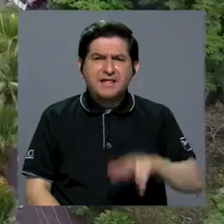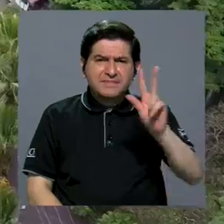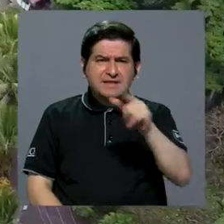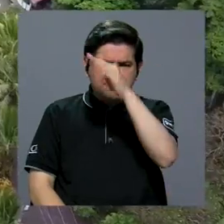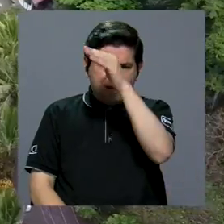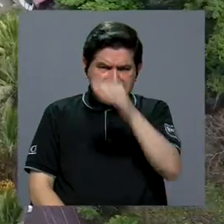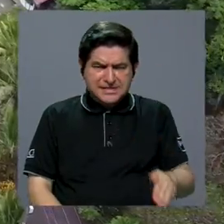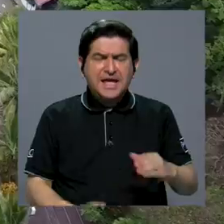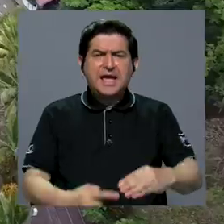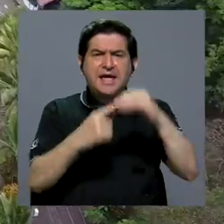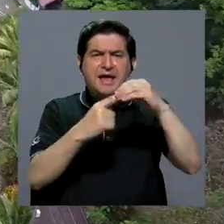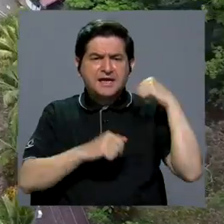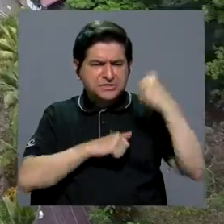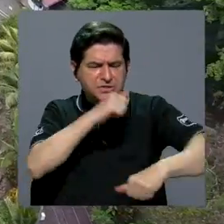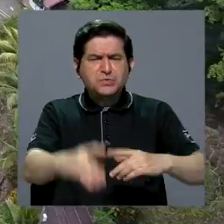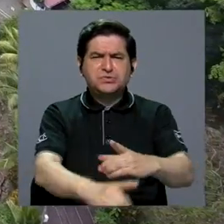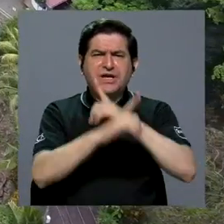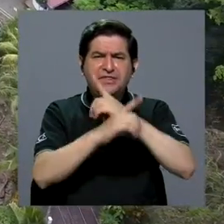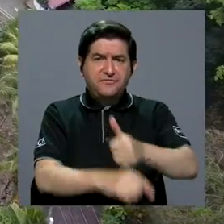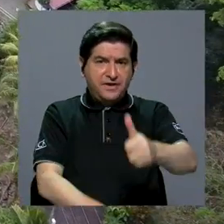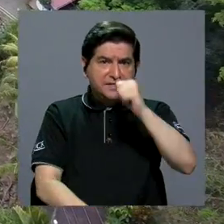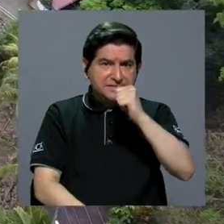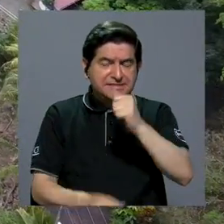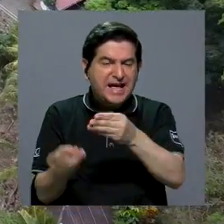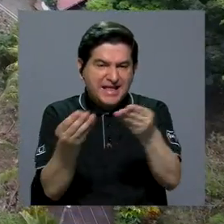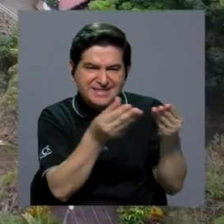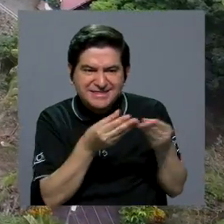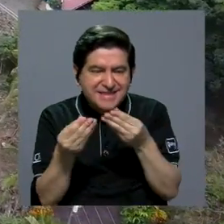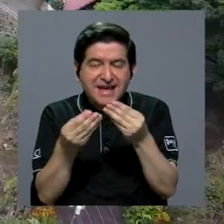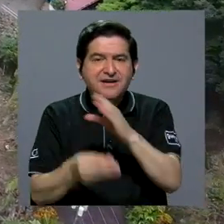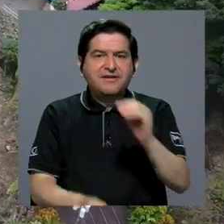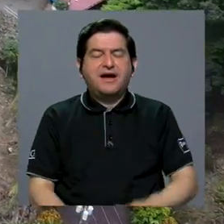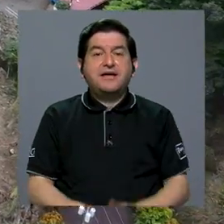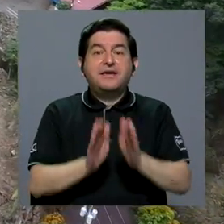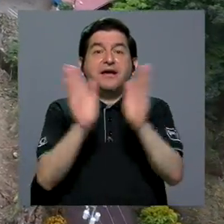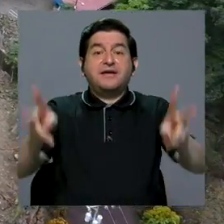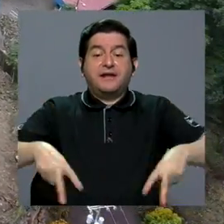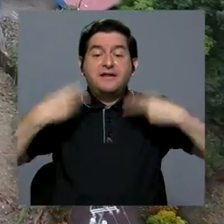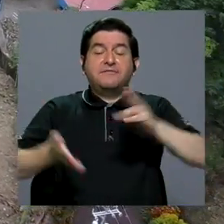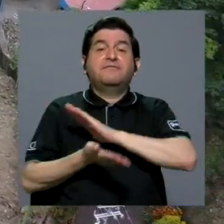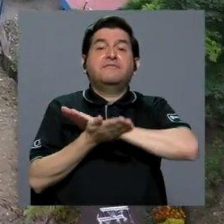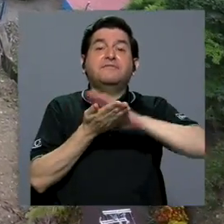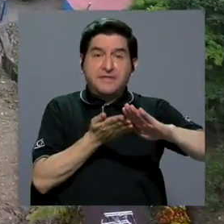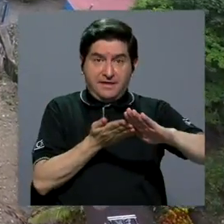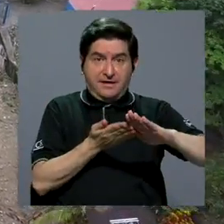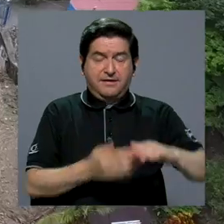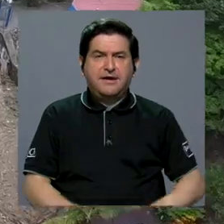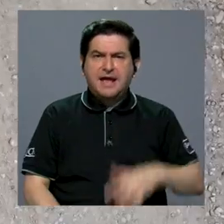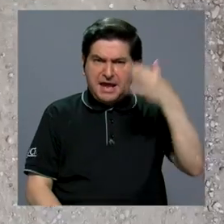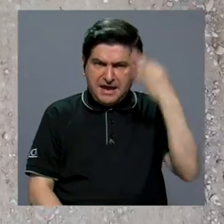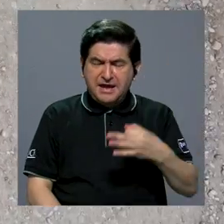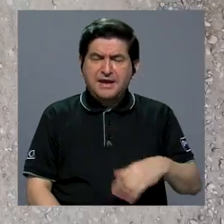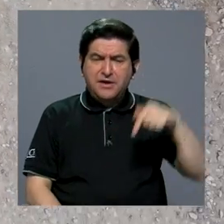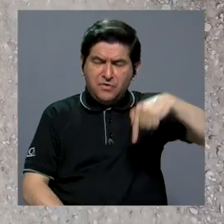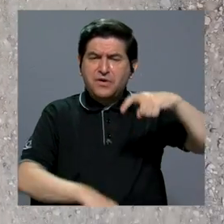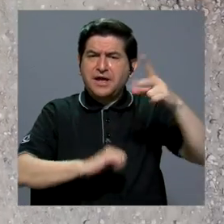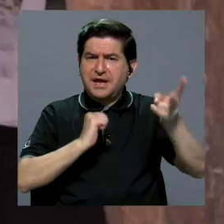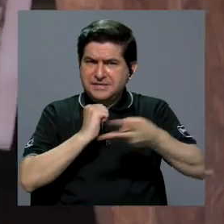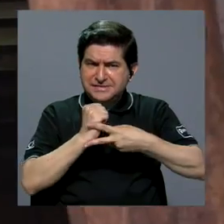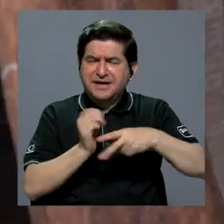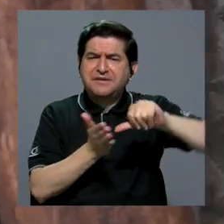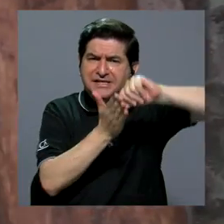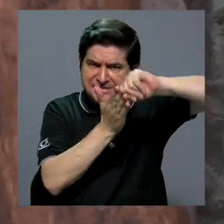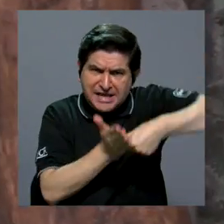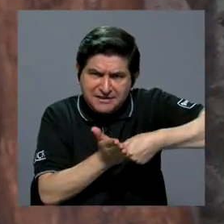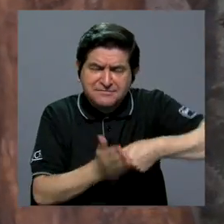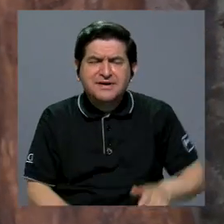ejes principales: las luchas por la defensa del agua, de la tierra y en general de la vida digna. Creo que en esta temporada hicimos